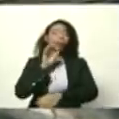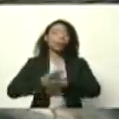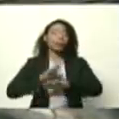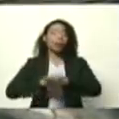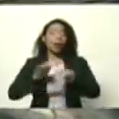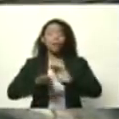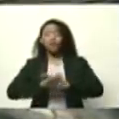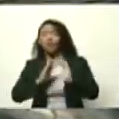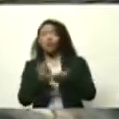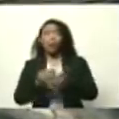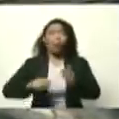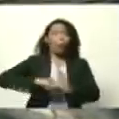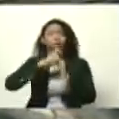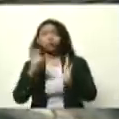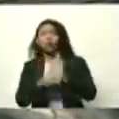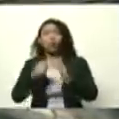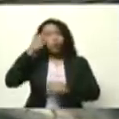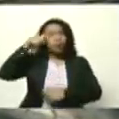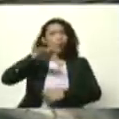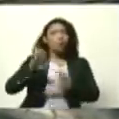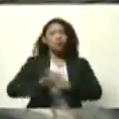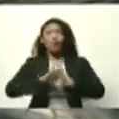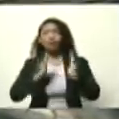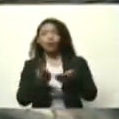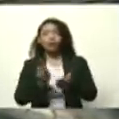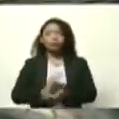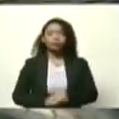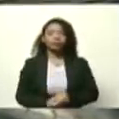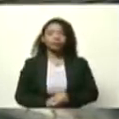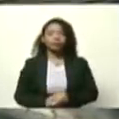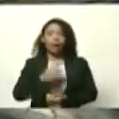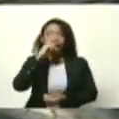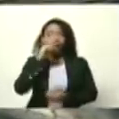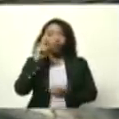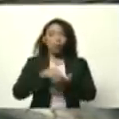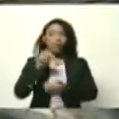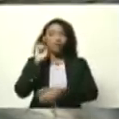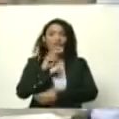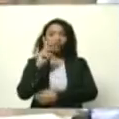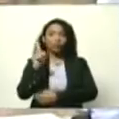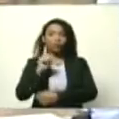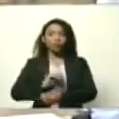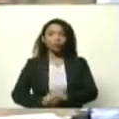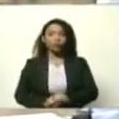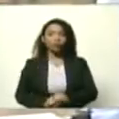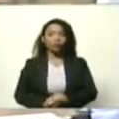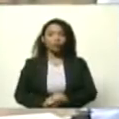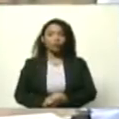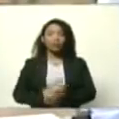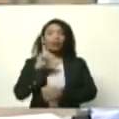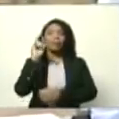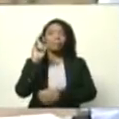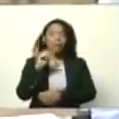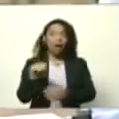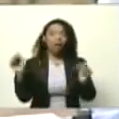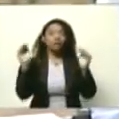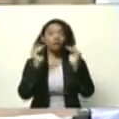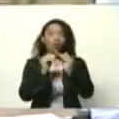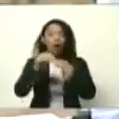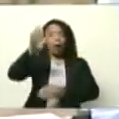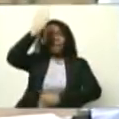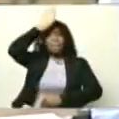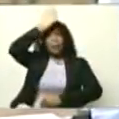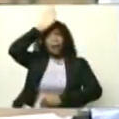mundo entero, los pueblos del mundo. El año 2021 fue igualmente, el Papa